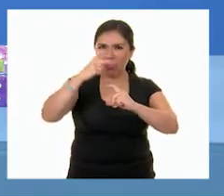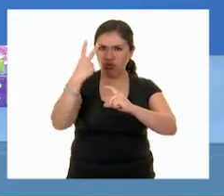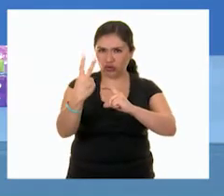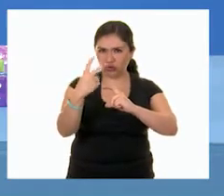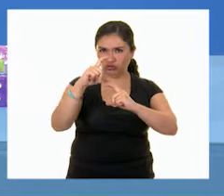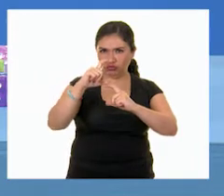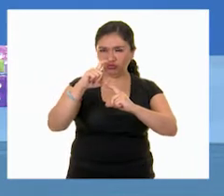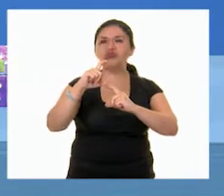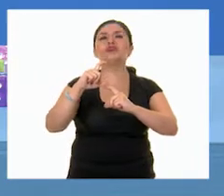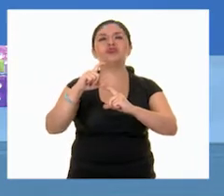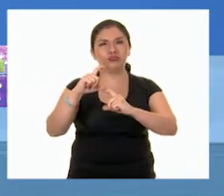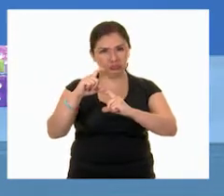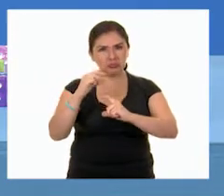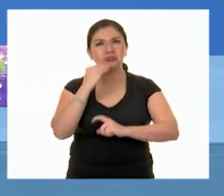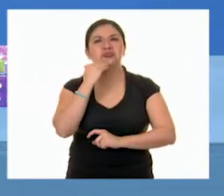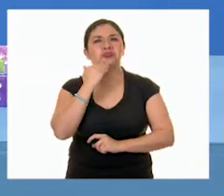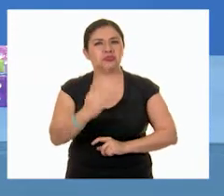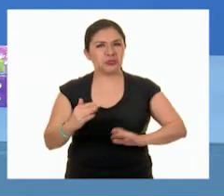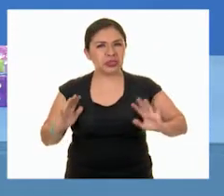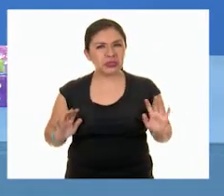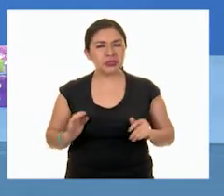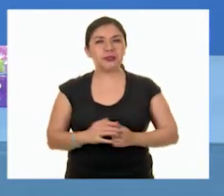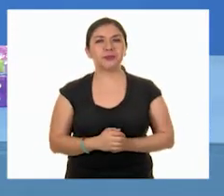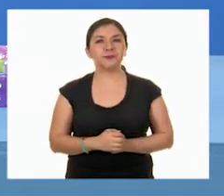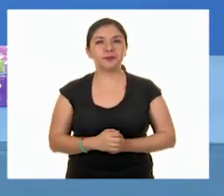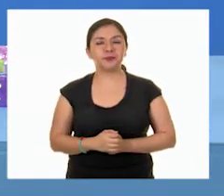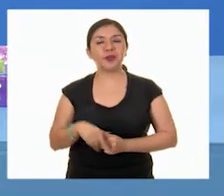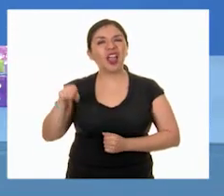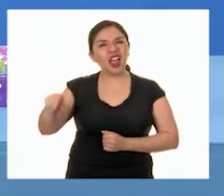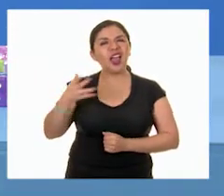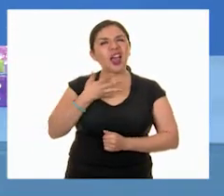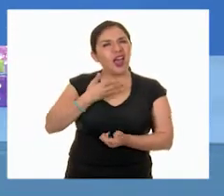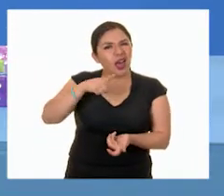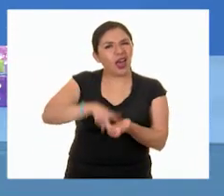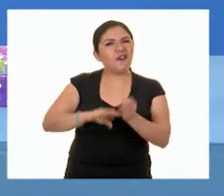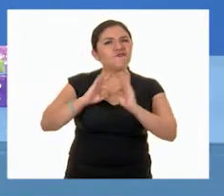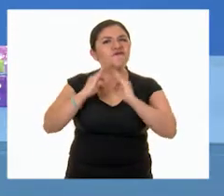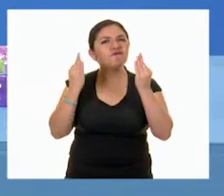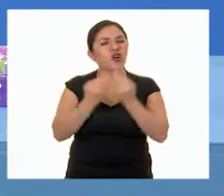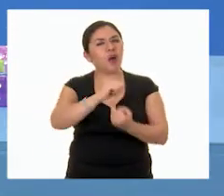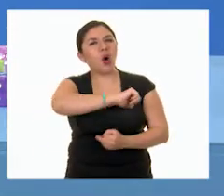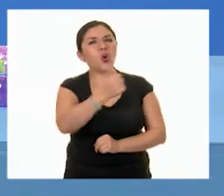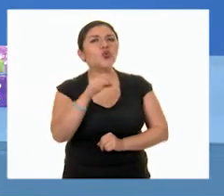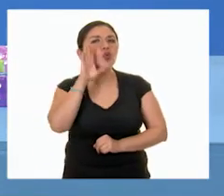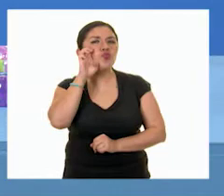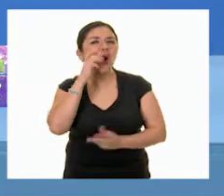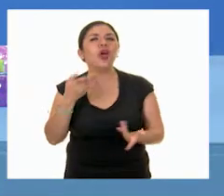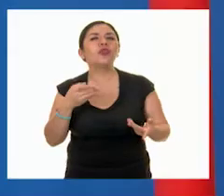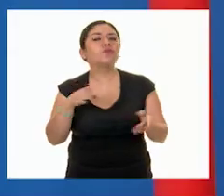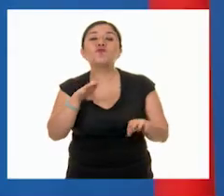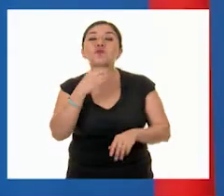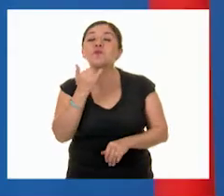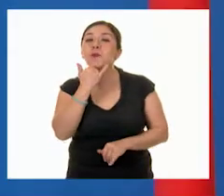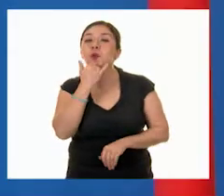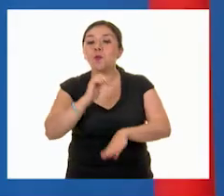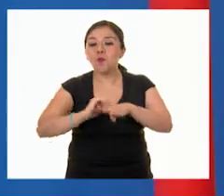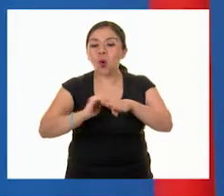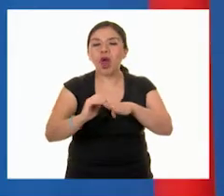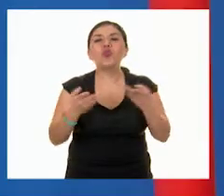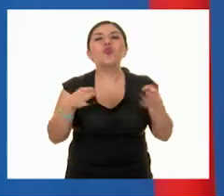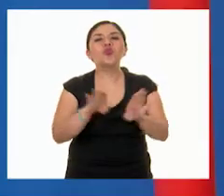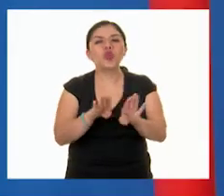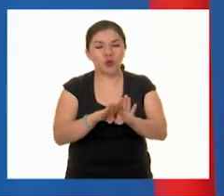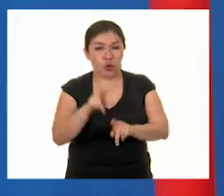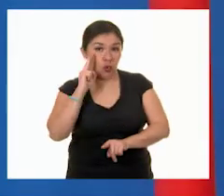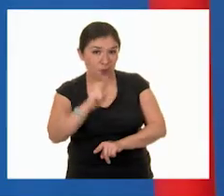bien, ya lo tenemos. ¿Y cómo estará formado entonces el prisma morado? El morado vemos que